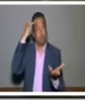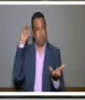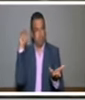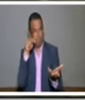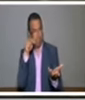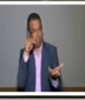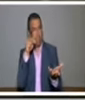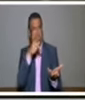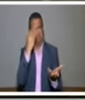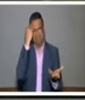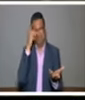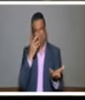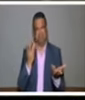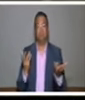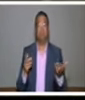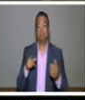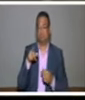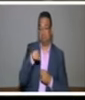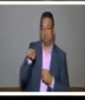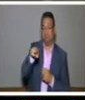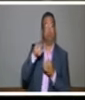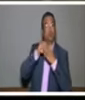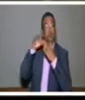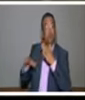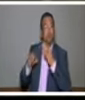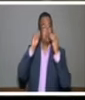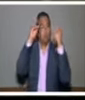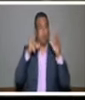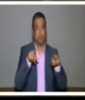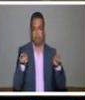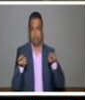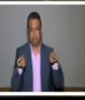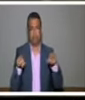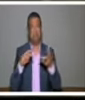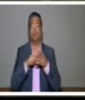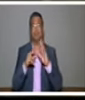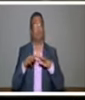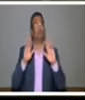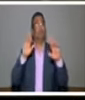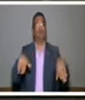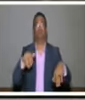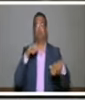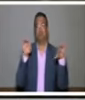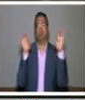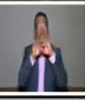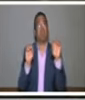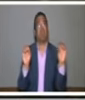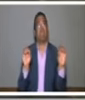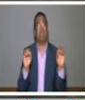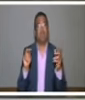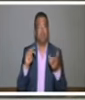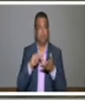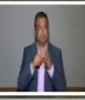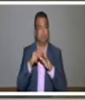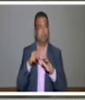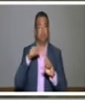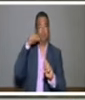saben. Mientras los estudiantes y el maestro es el último en la lista, le otorgan un contrato a Félix